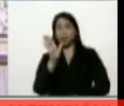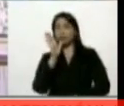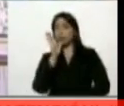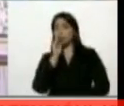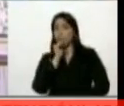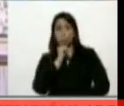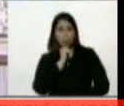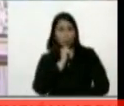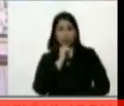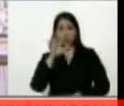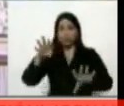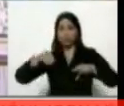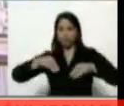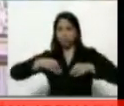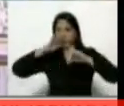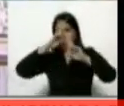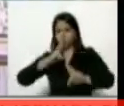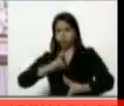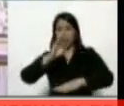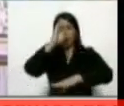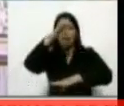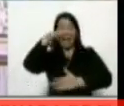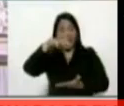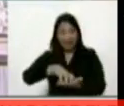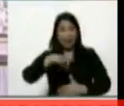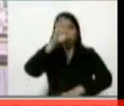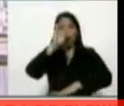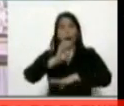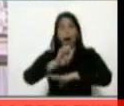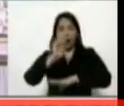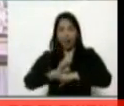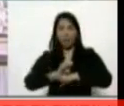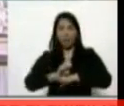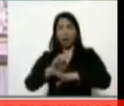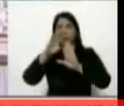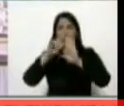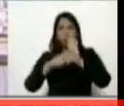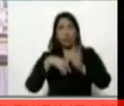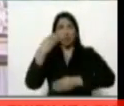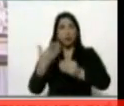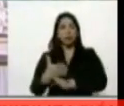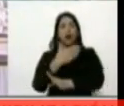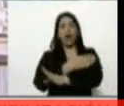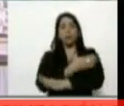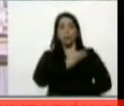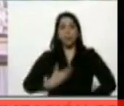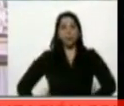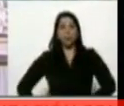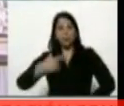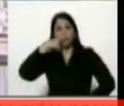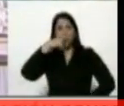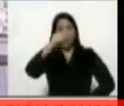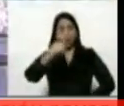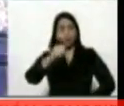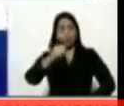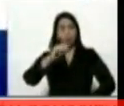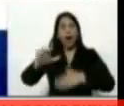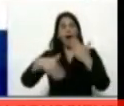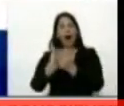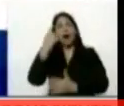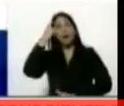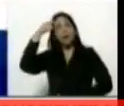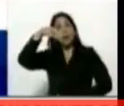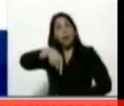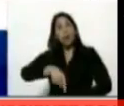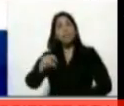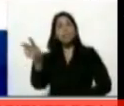esta estupidez del interinato. Cuando empezó este chiste, comenzábamos a principios del 2019, que el